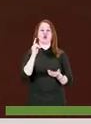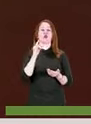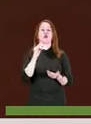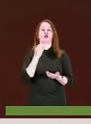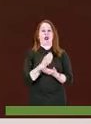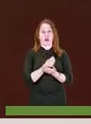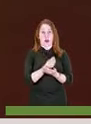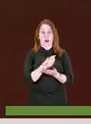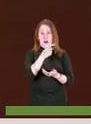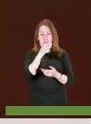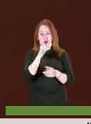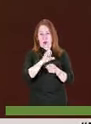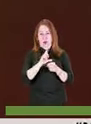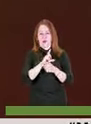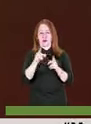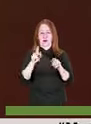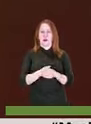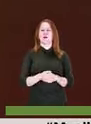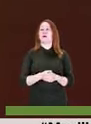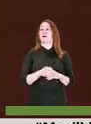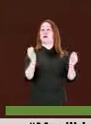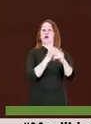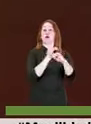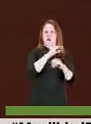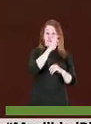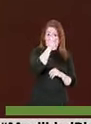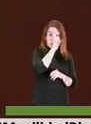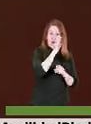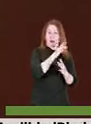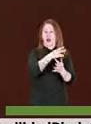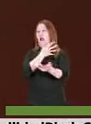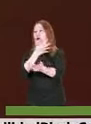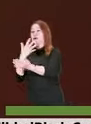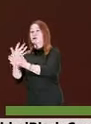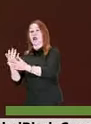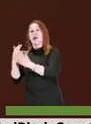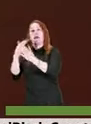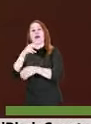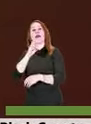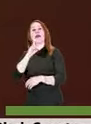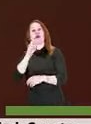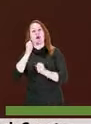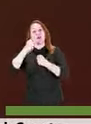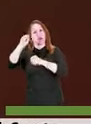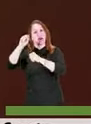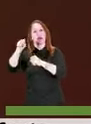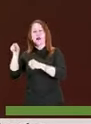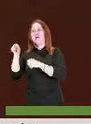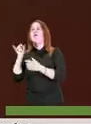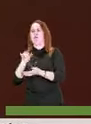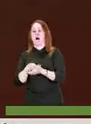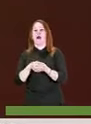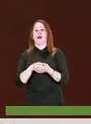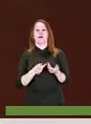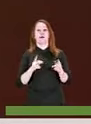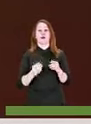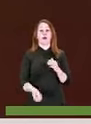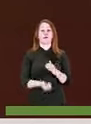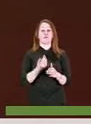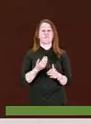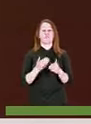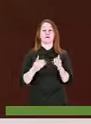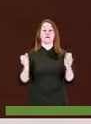la autopista norte desde la 128 hasta Los Héroes y arrancamos también en este momento 5 obras viales. Uh-huh. Esas 5